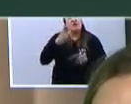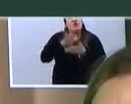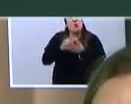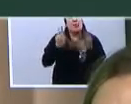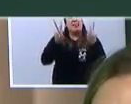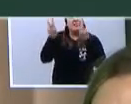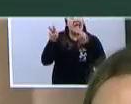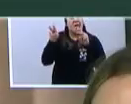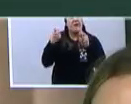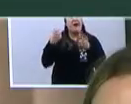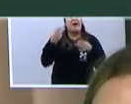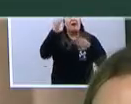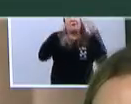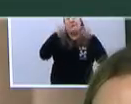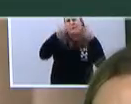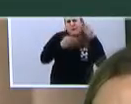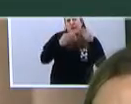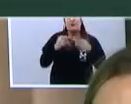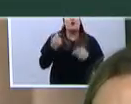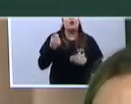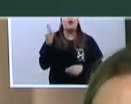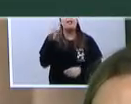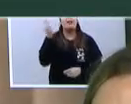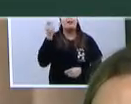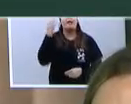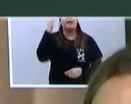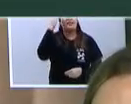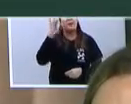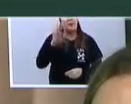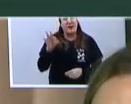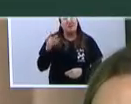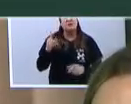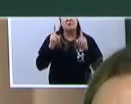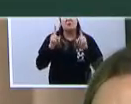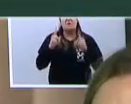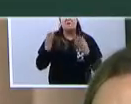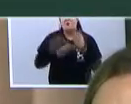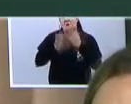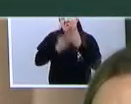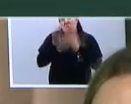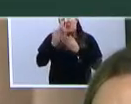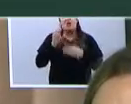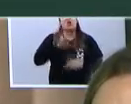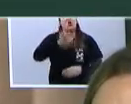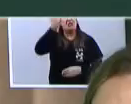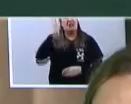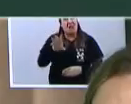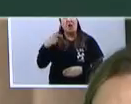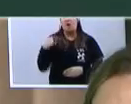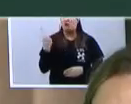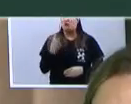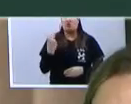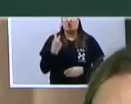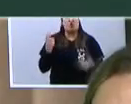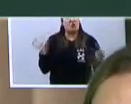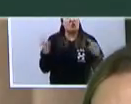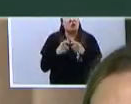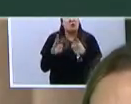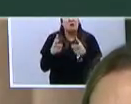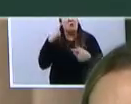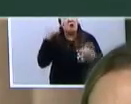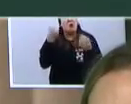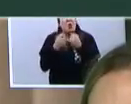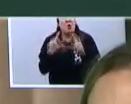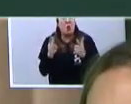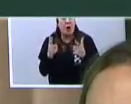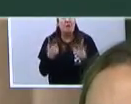porque el consenso con gente es imposible de llevar consenso. Te deja mal parado y estar mal parado en